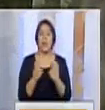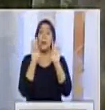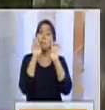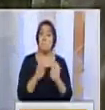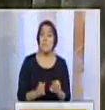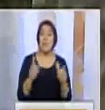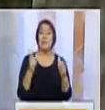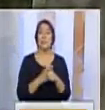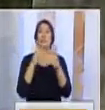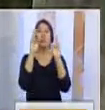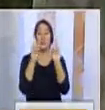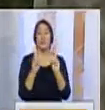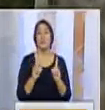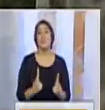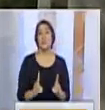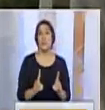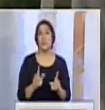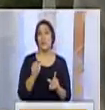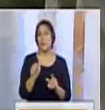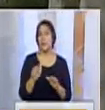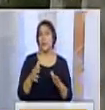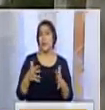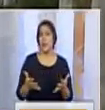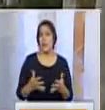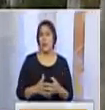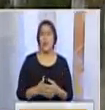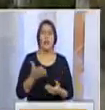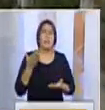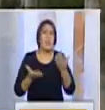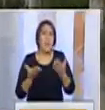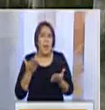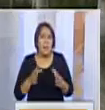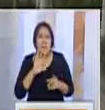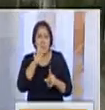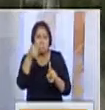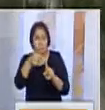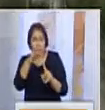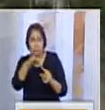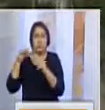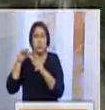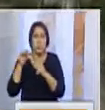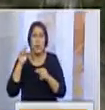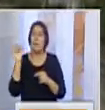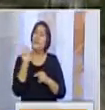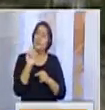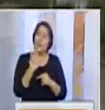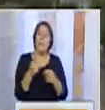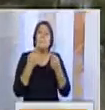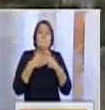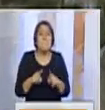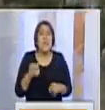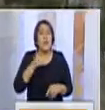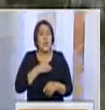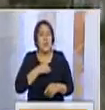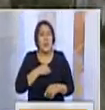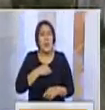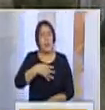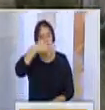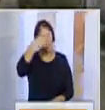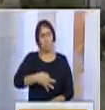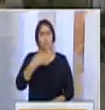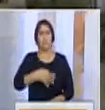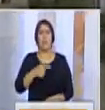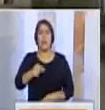discapacidad no andan pidiendo un trato, digamos, prioritario, sino que lo que ellos piden es un trato digno, un trato